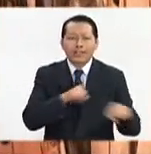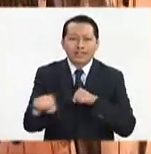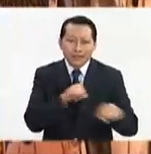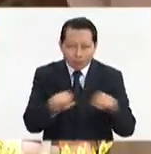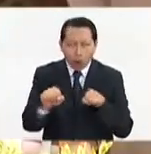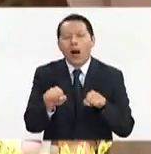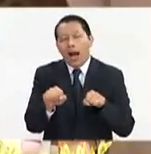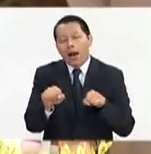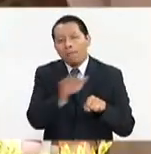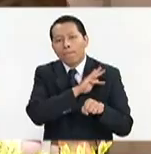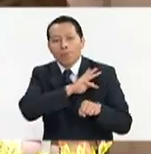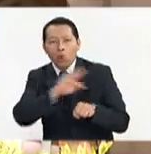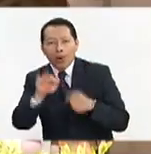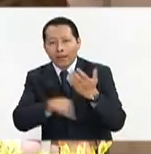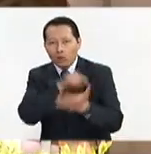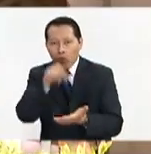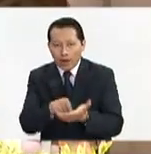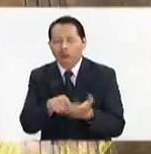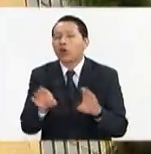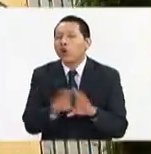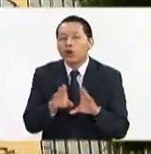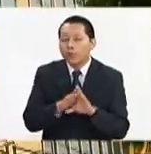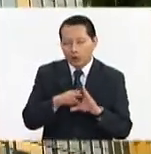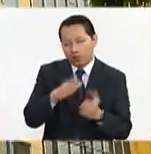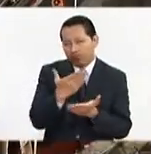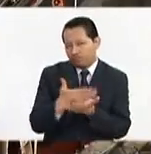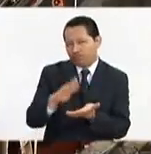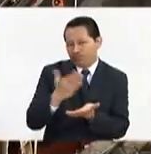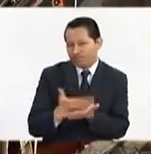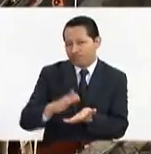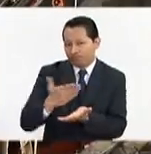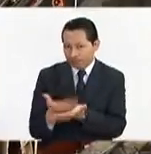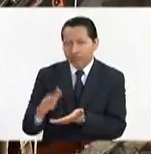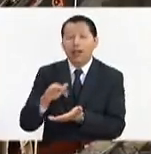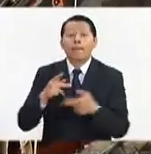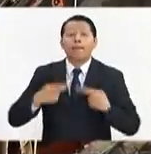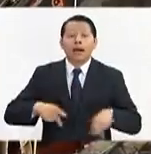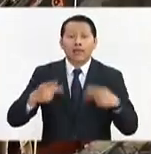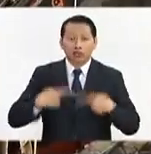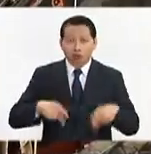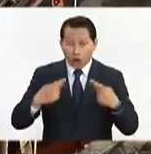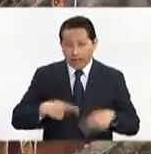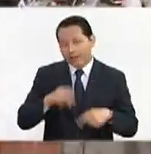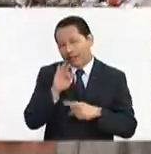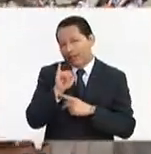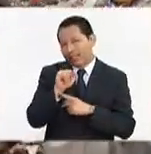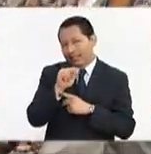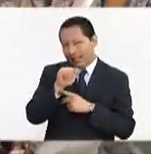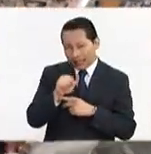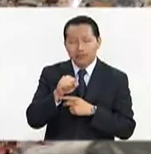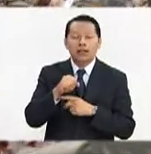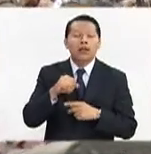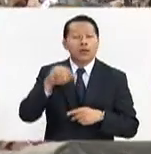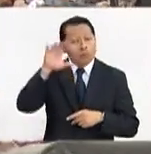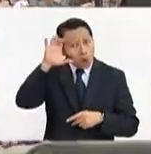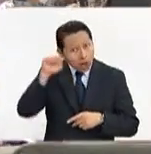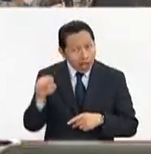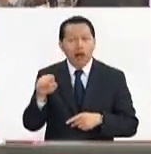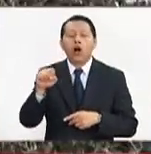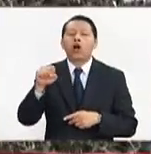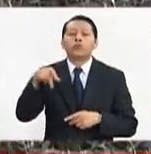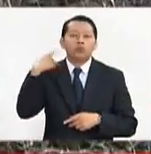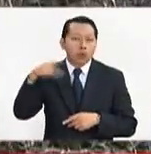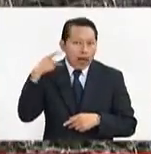zonas económicas afectadas. Se van a otorgar créditos preferenciales a personas físicas de la Ciudad de México, Morelos, Puebla